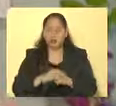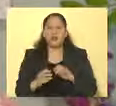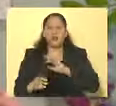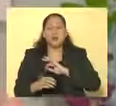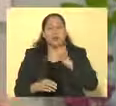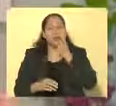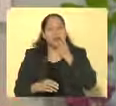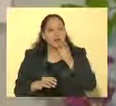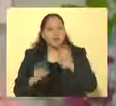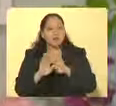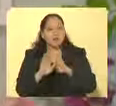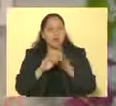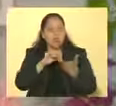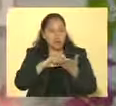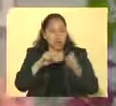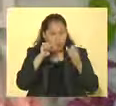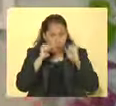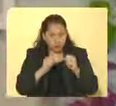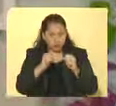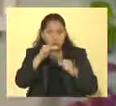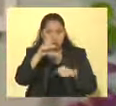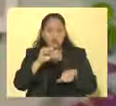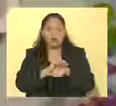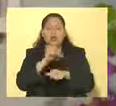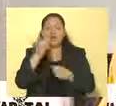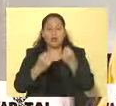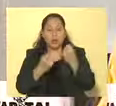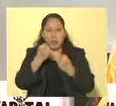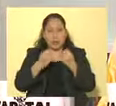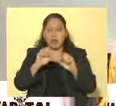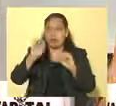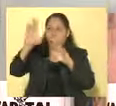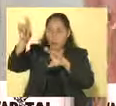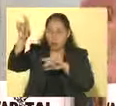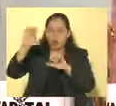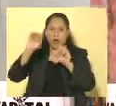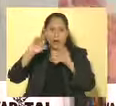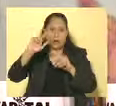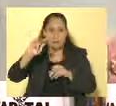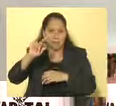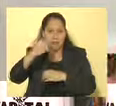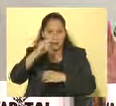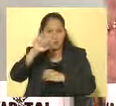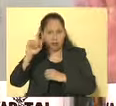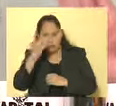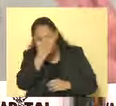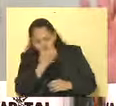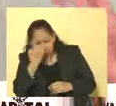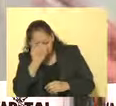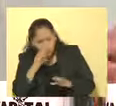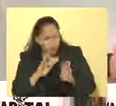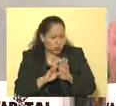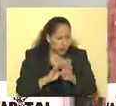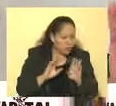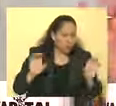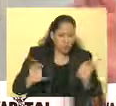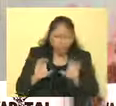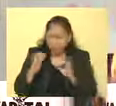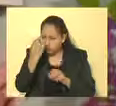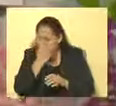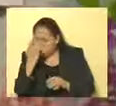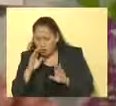que en el caso de compra segura, tú llevas tu automóvil al módulo, lo supervisan, hacen todos estos